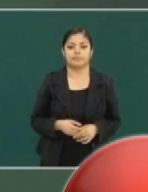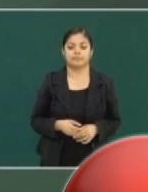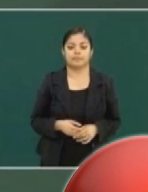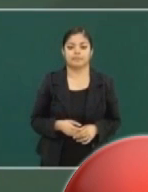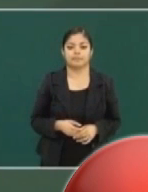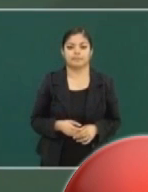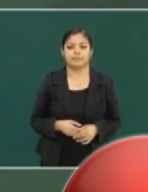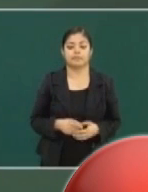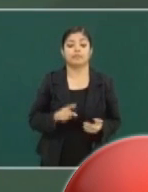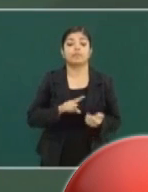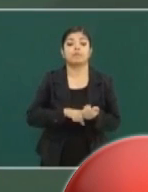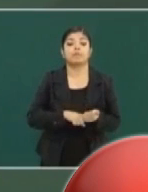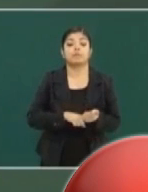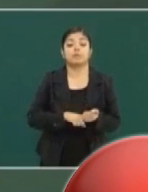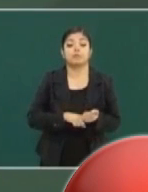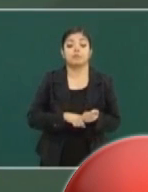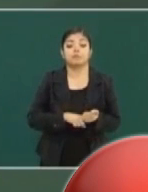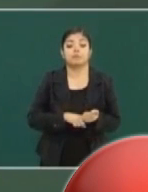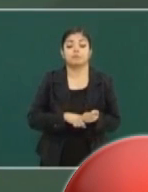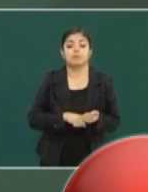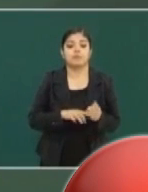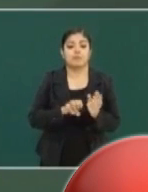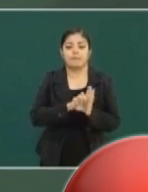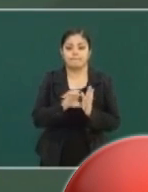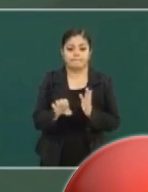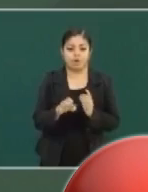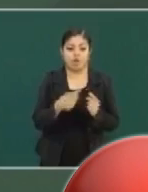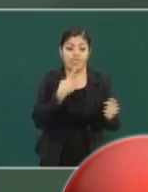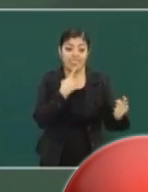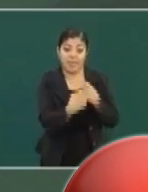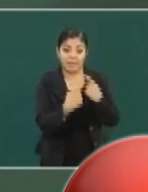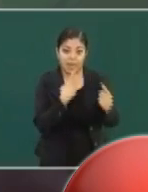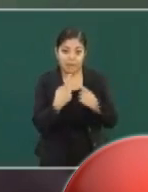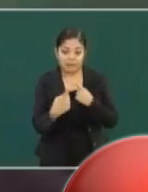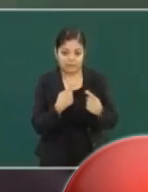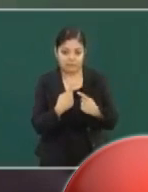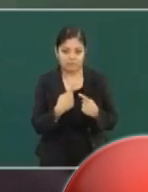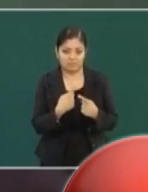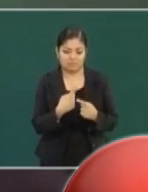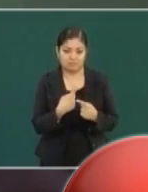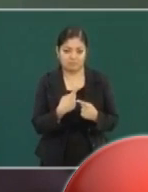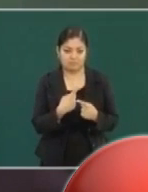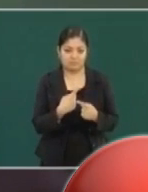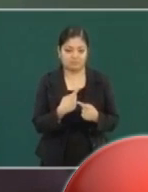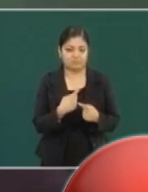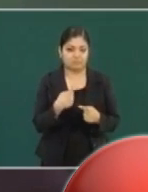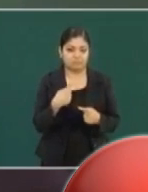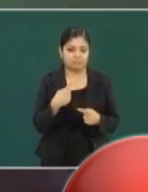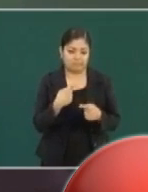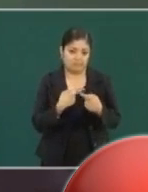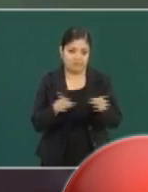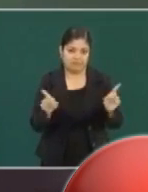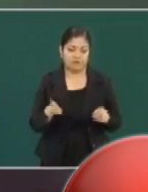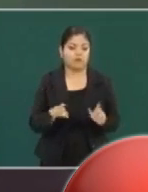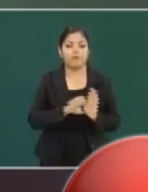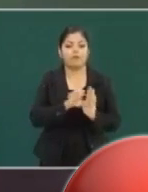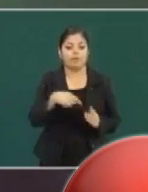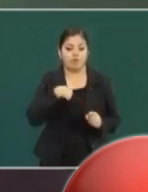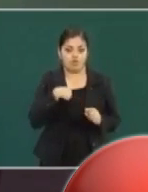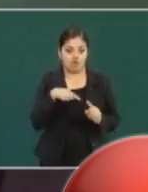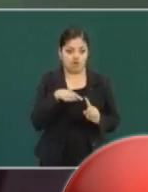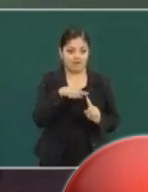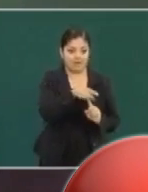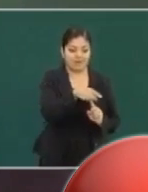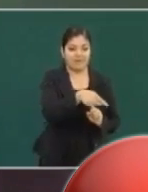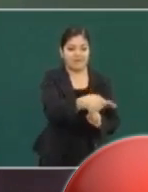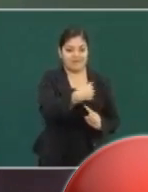el que haya debate, o sea, que haya mensajes de ida y vuelta, es que esto es